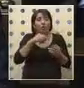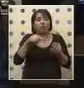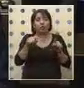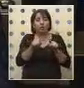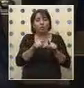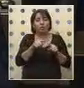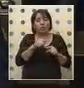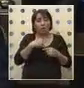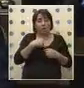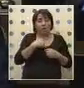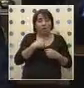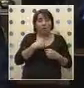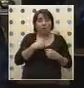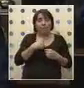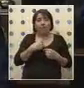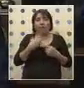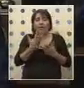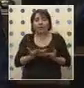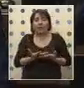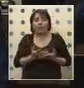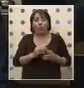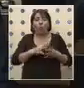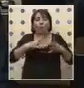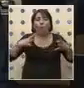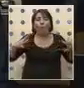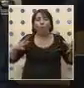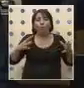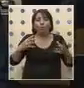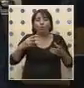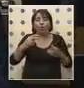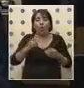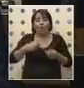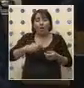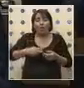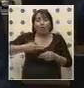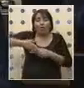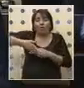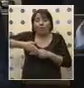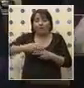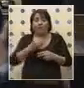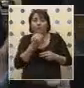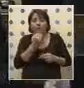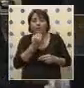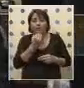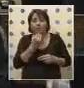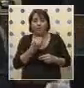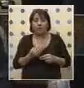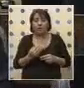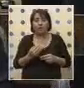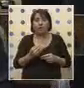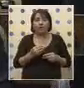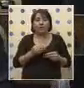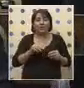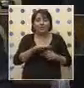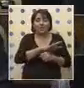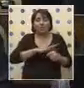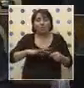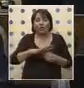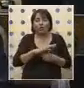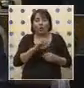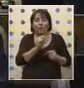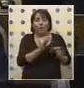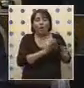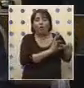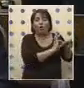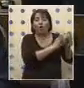la nuestra donde, obviamente, estamos cargados no solamente por el costo de combustible, sino que fundamentalmente por la situación de la precariedad en materia